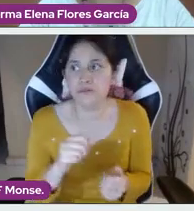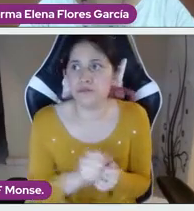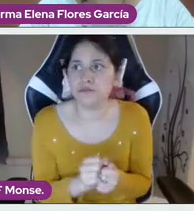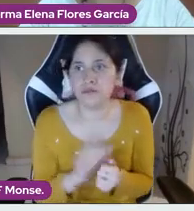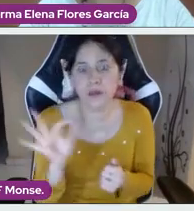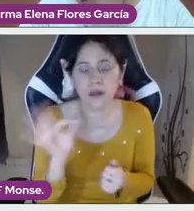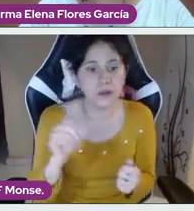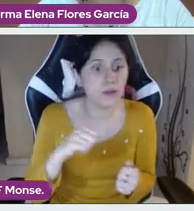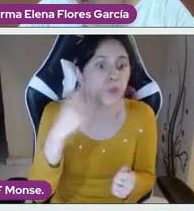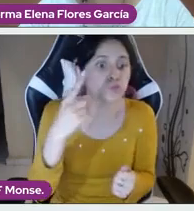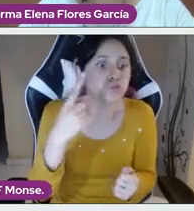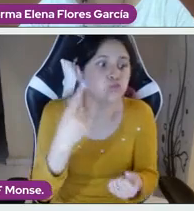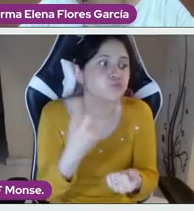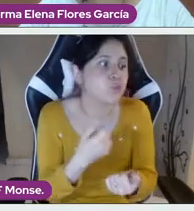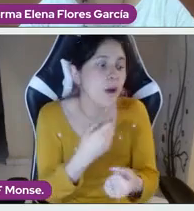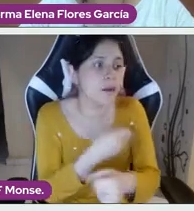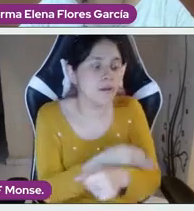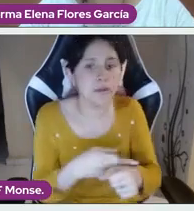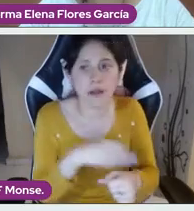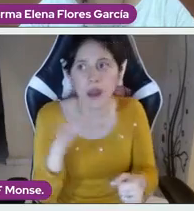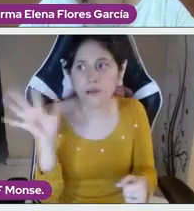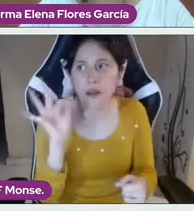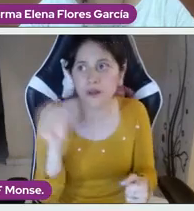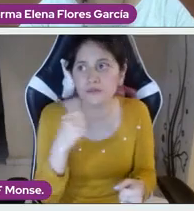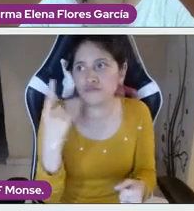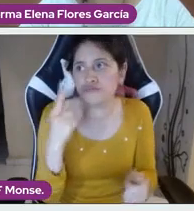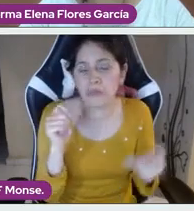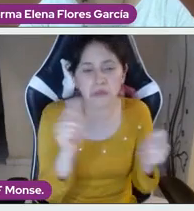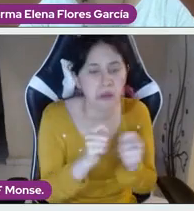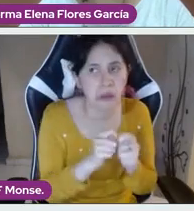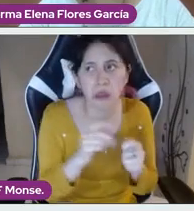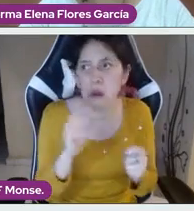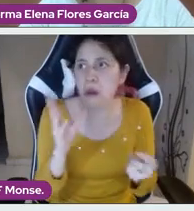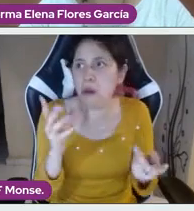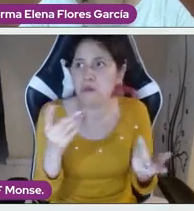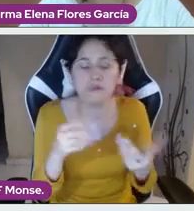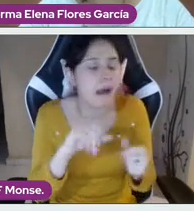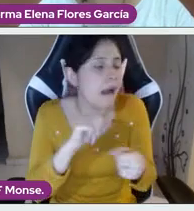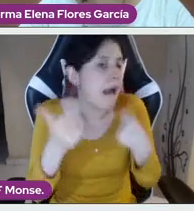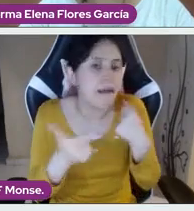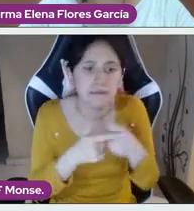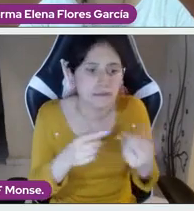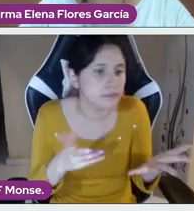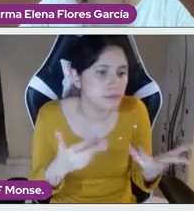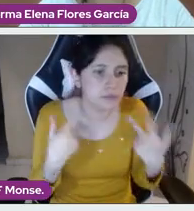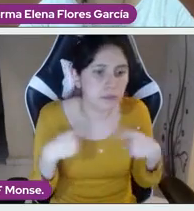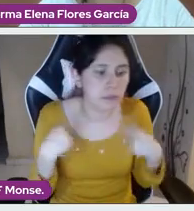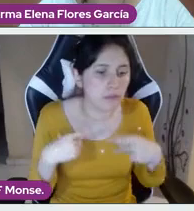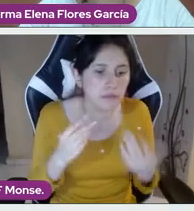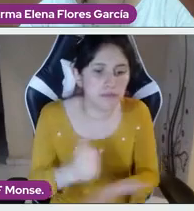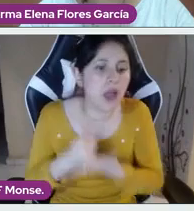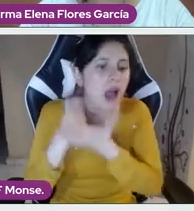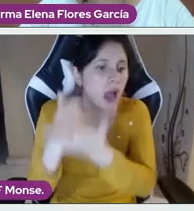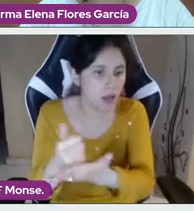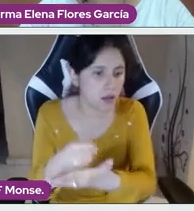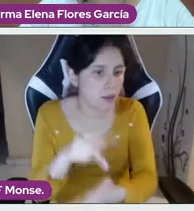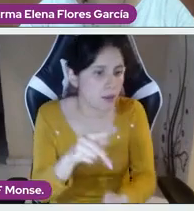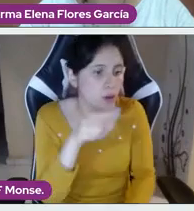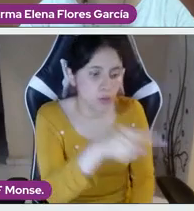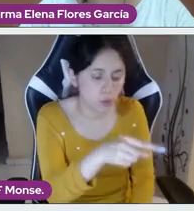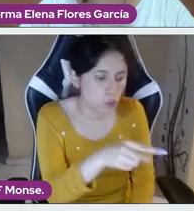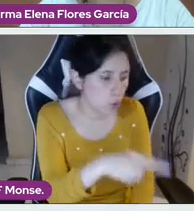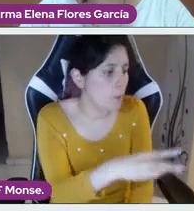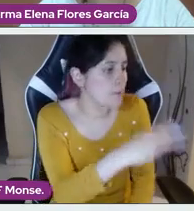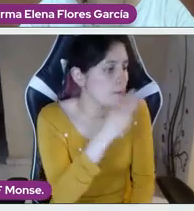esa o sanar esa figura paterna o materna, pero ni te toca a ti cubrir otras figuras,